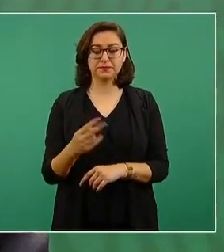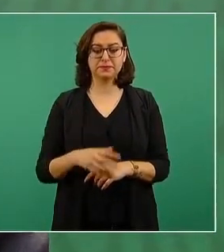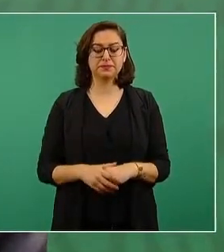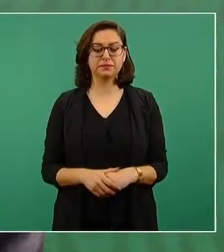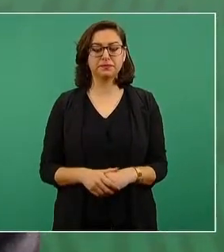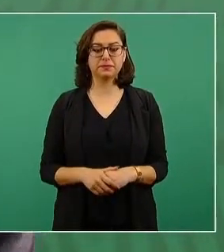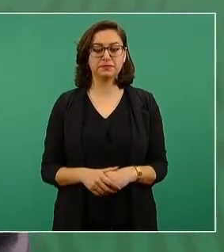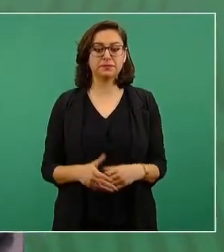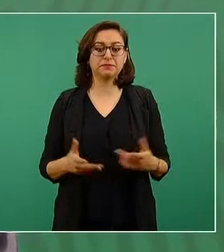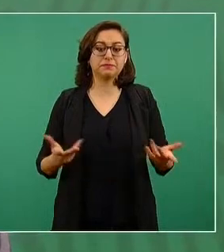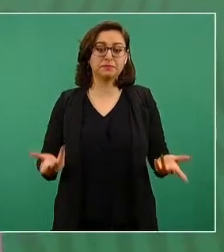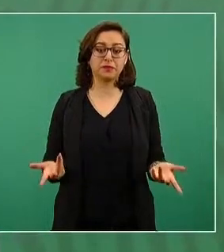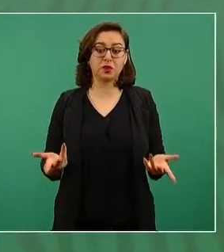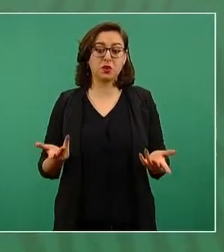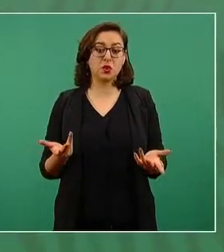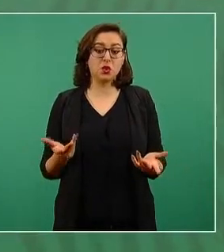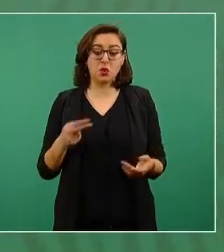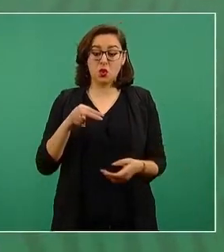Durante el periodo neoliberal